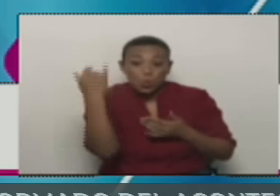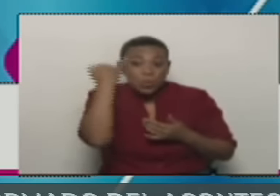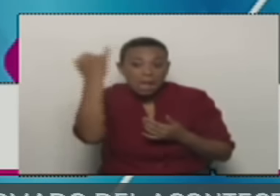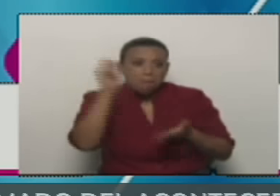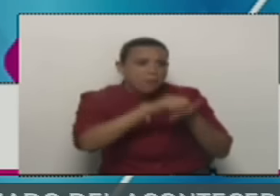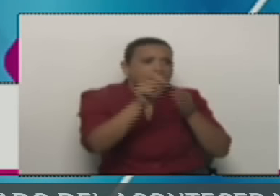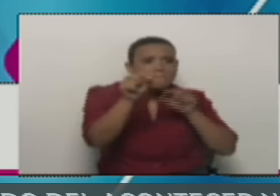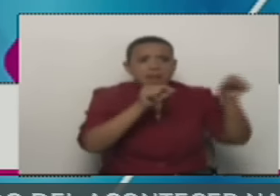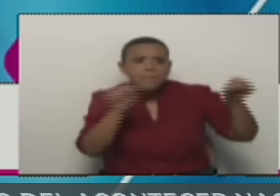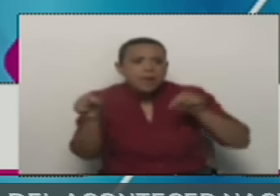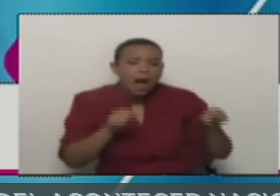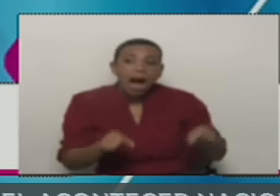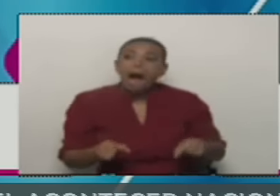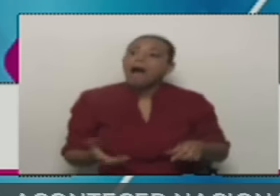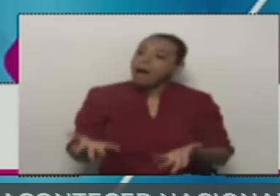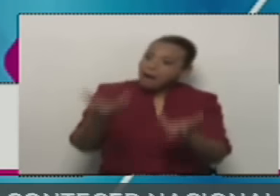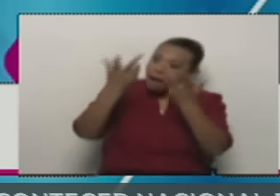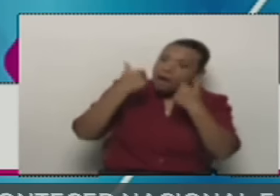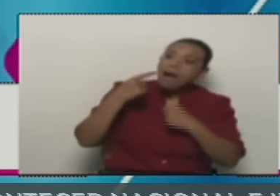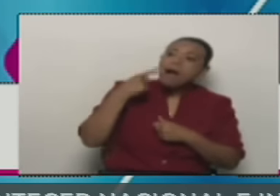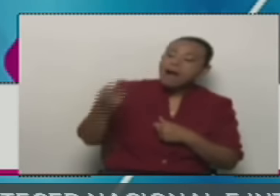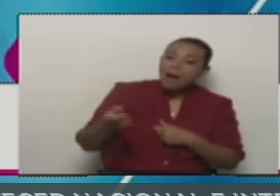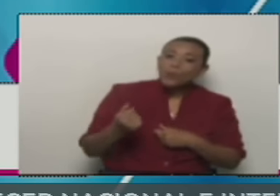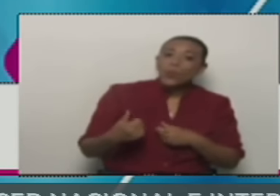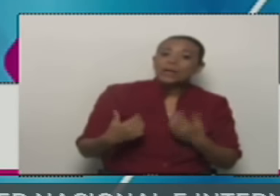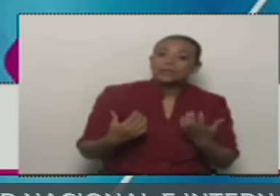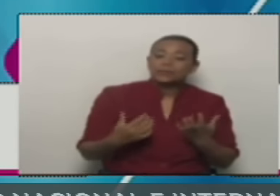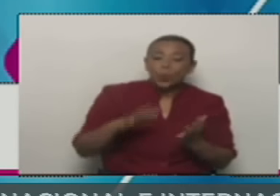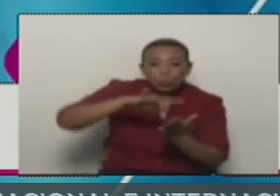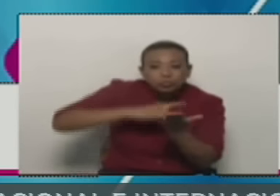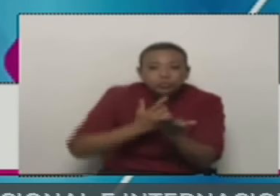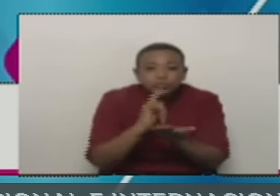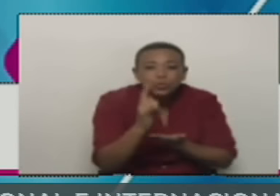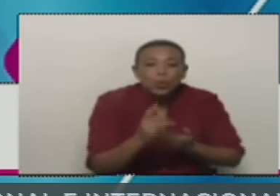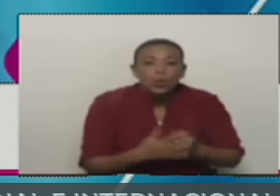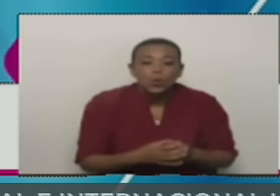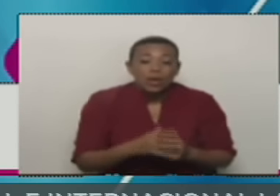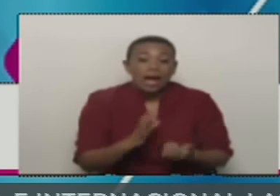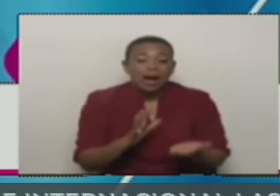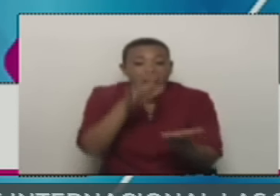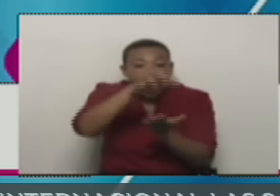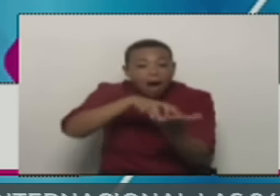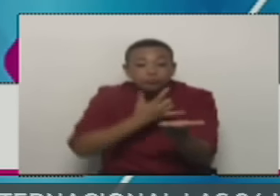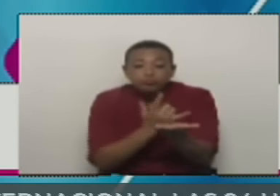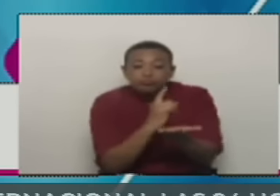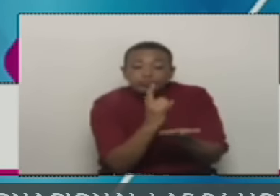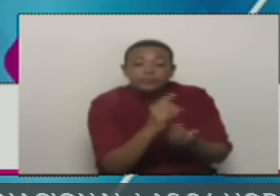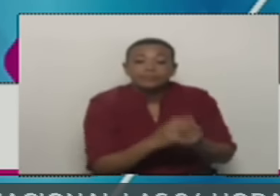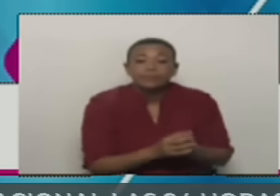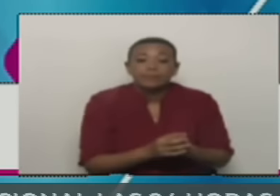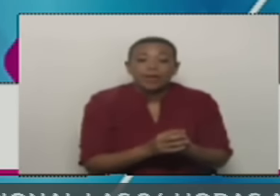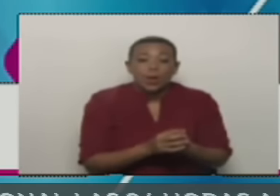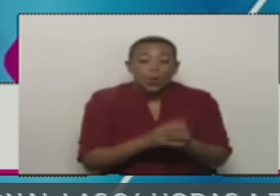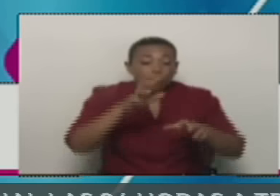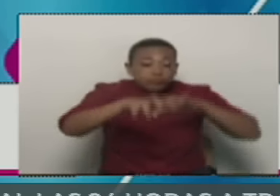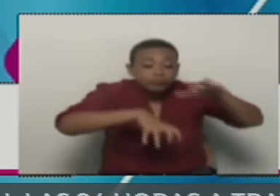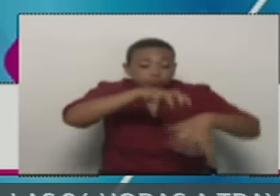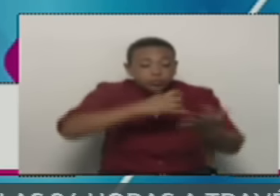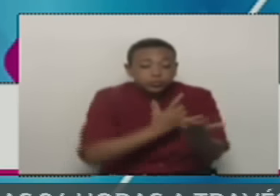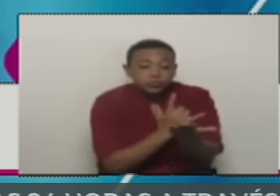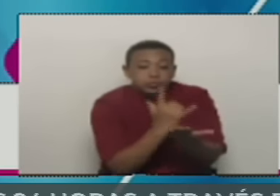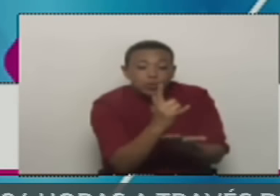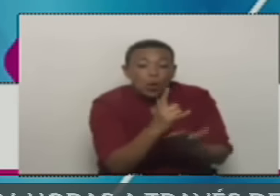Son estudiantes porque queremos trabajar con agroecología, presidente. Es un mensaje que le enviamos al compañero John Pedro. Queremos trabajar con agroecología porque